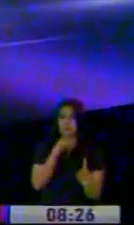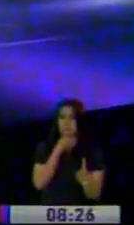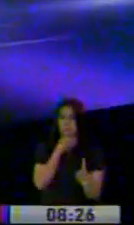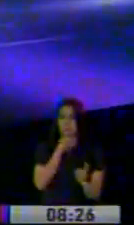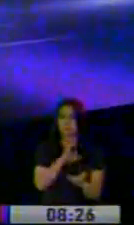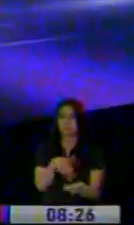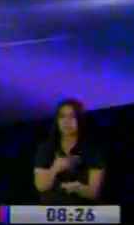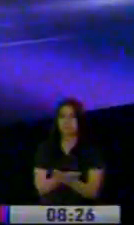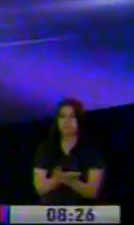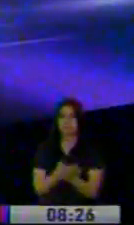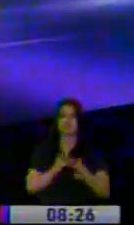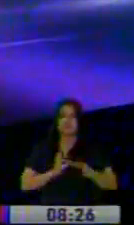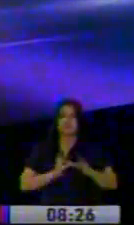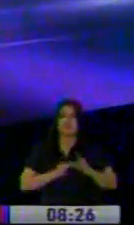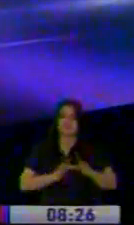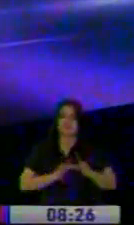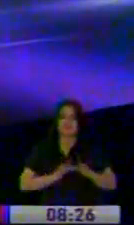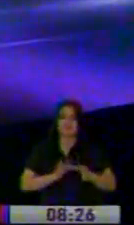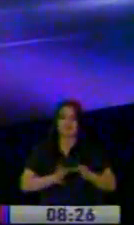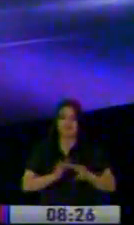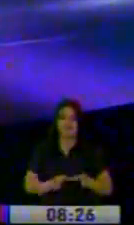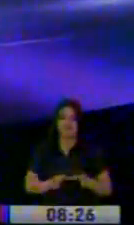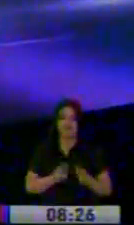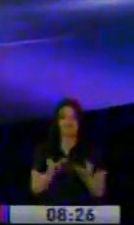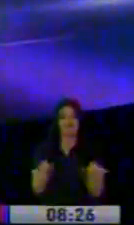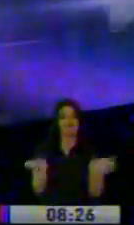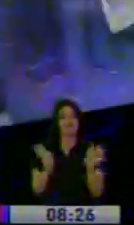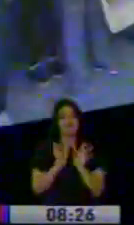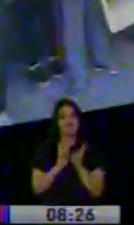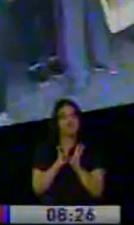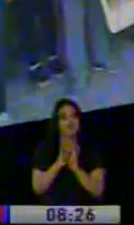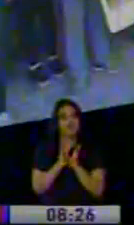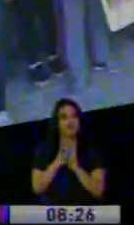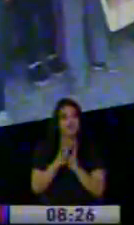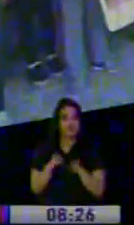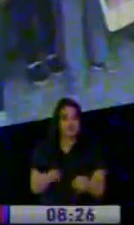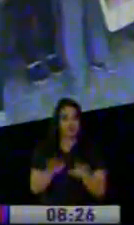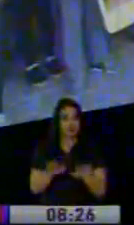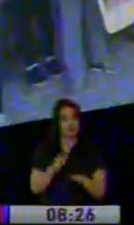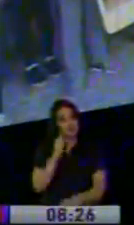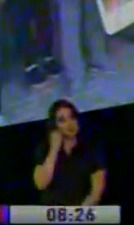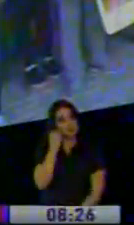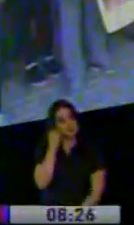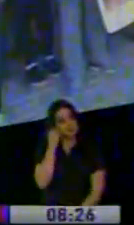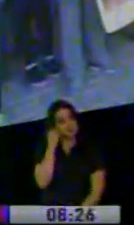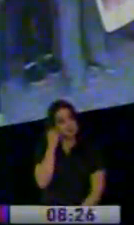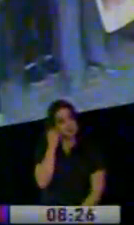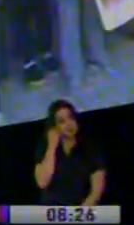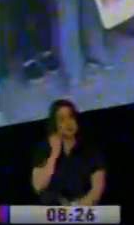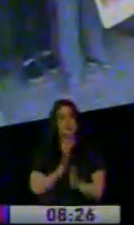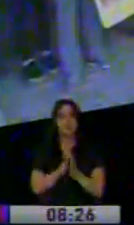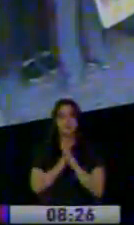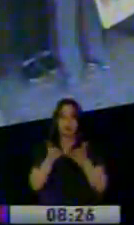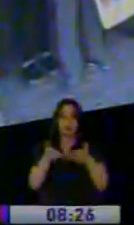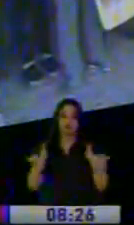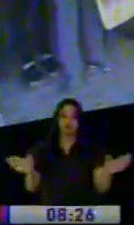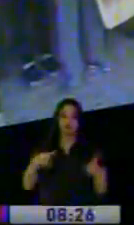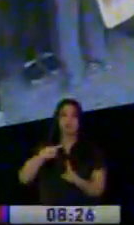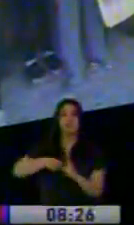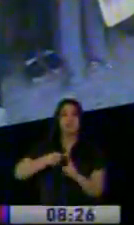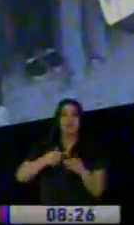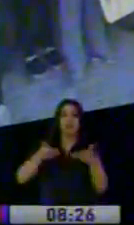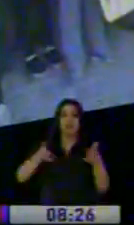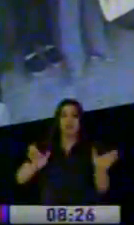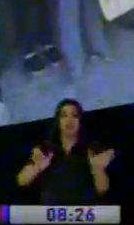hasta el sector de Calderón y se encuentra con mis vecinos, los moradores de ese sector, piden la apertura del mercado. ¡Qué